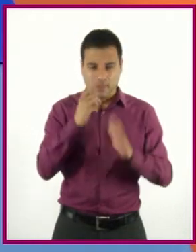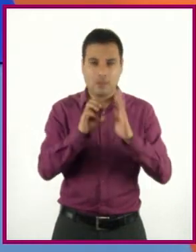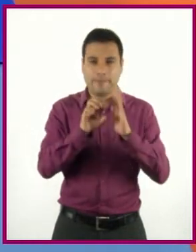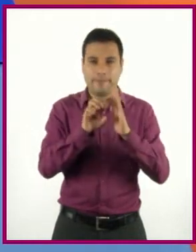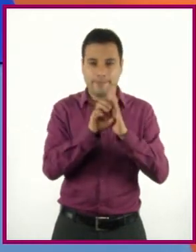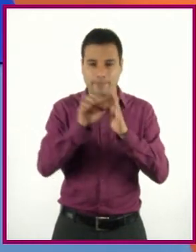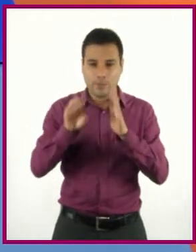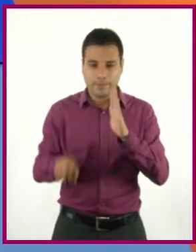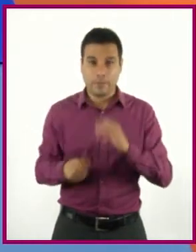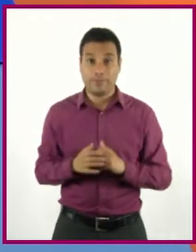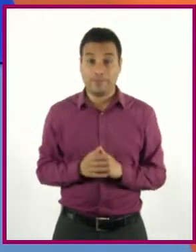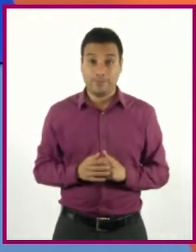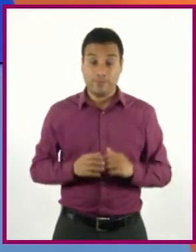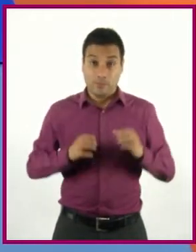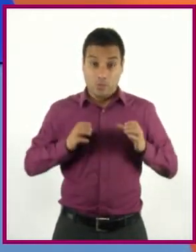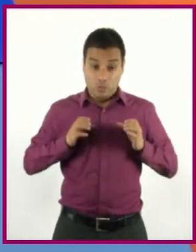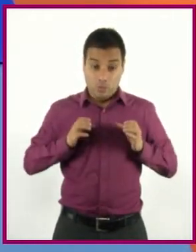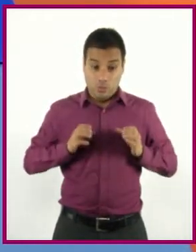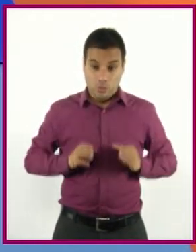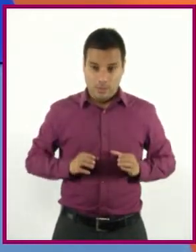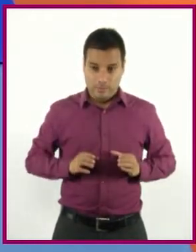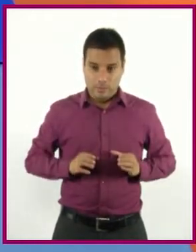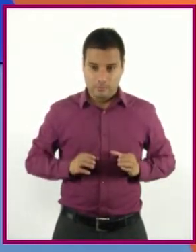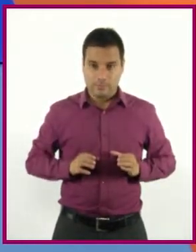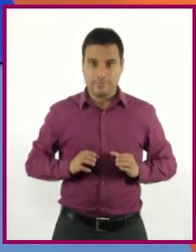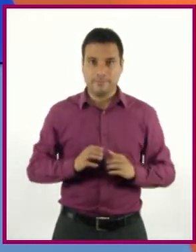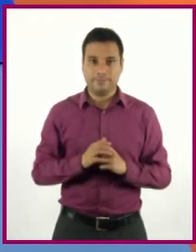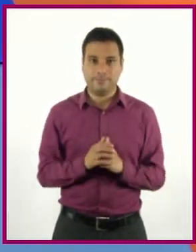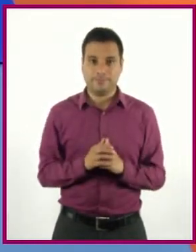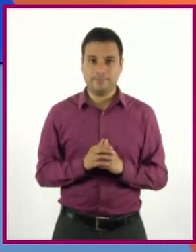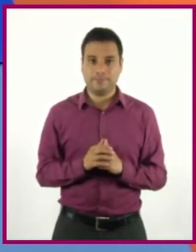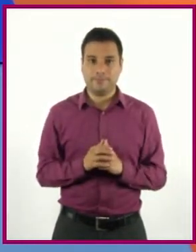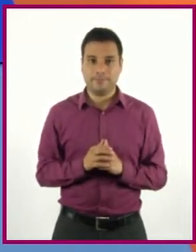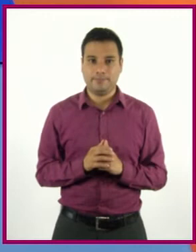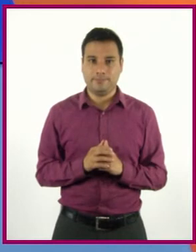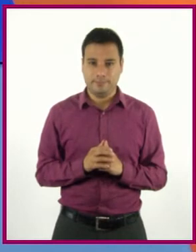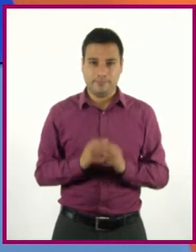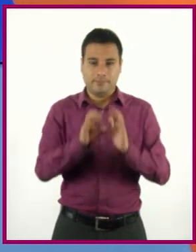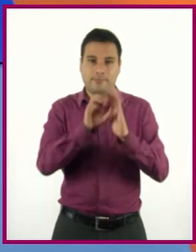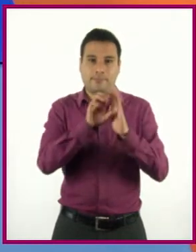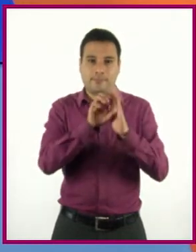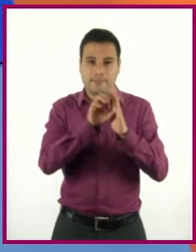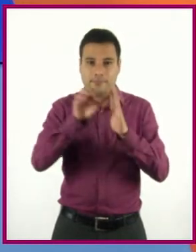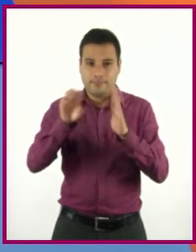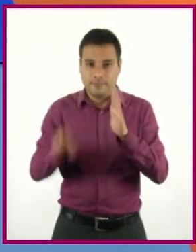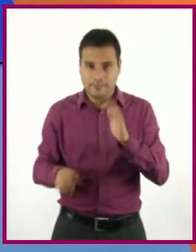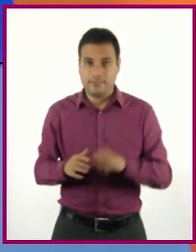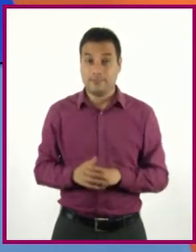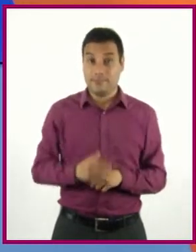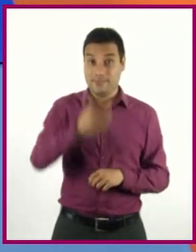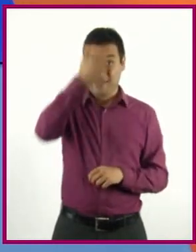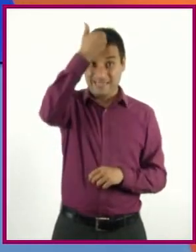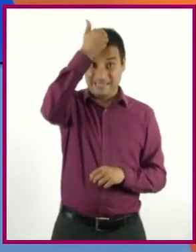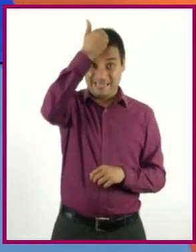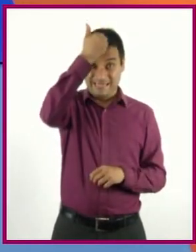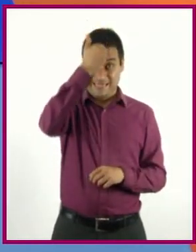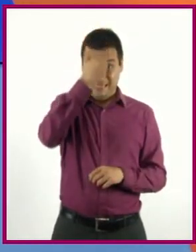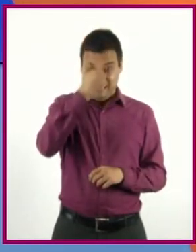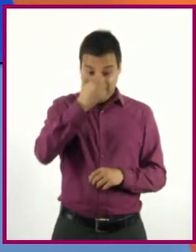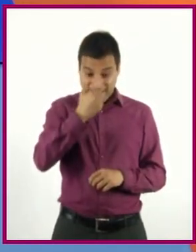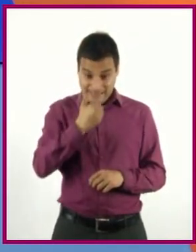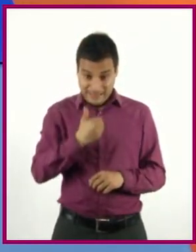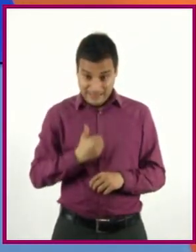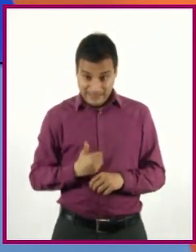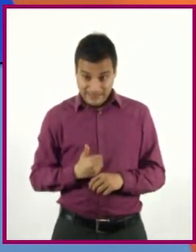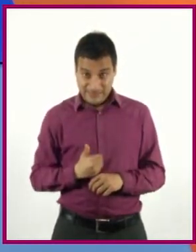el cuerpo humano, los seres humanos, que si trazamos una línea vertical que pase por en medio de nuestro cuerpo,